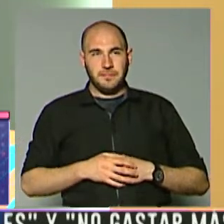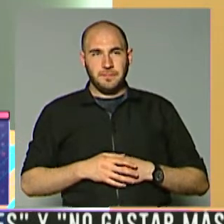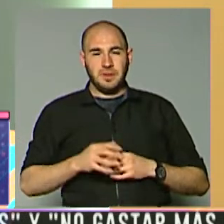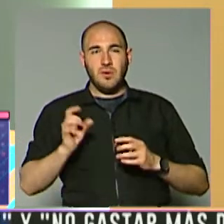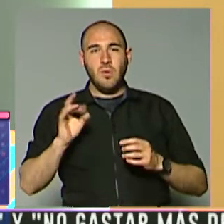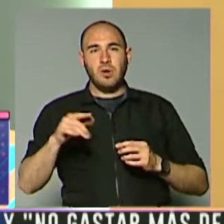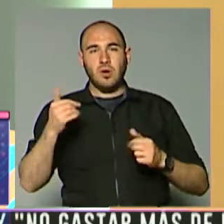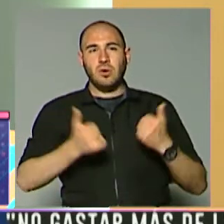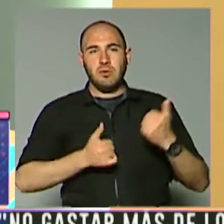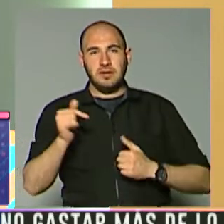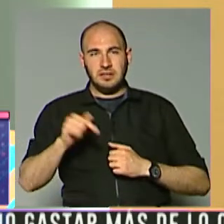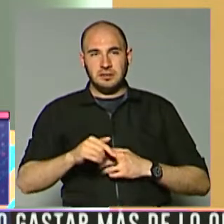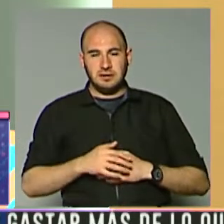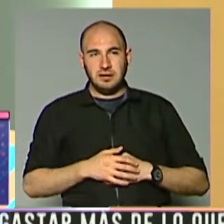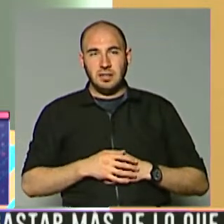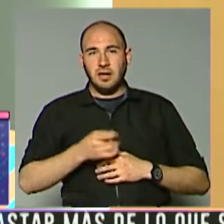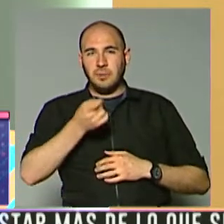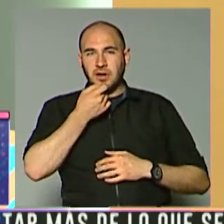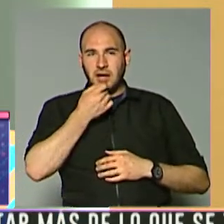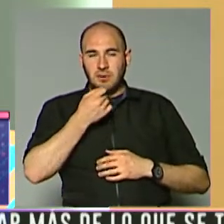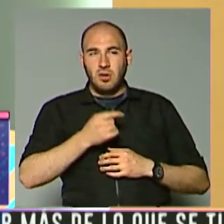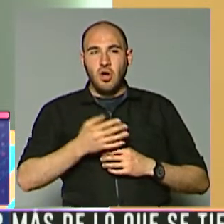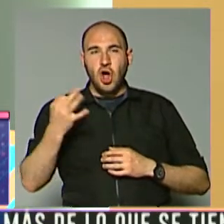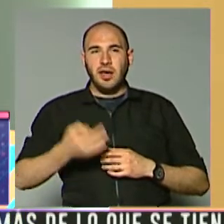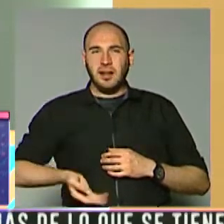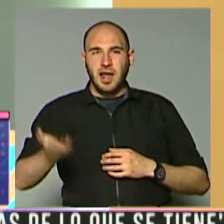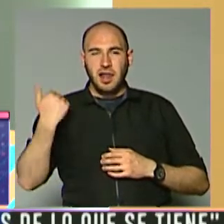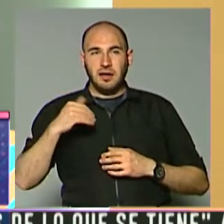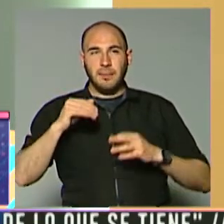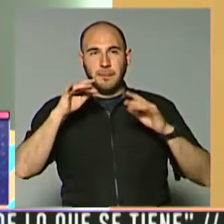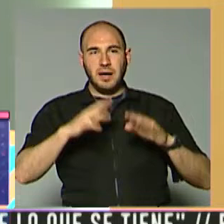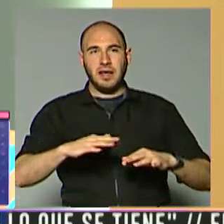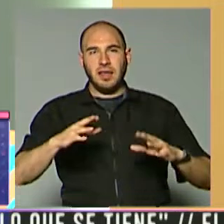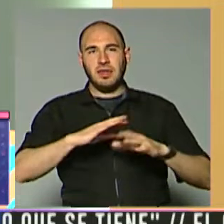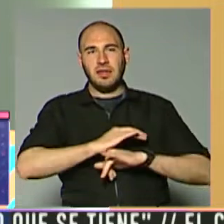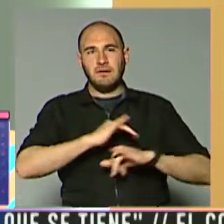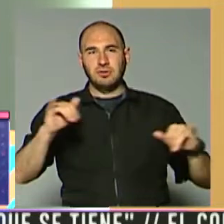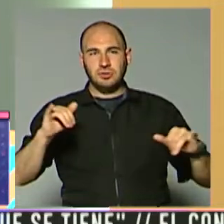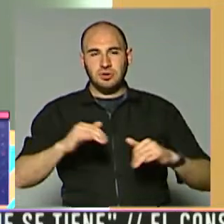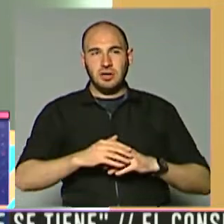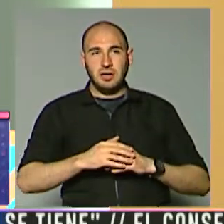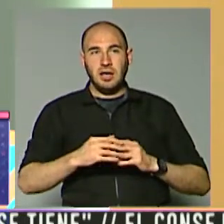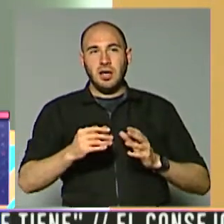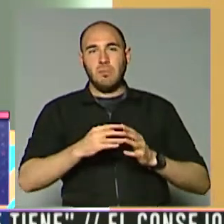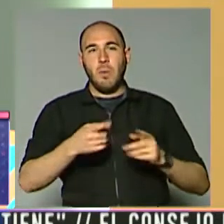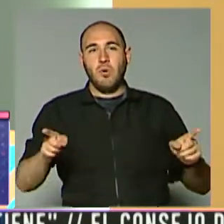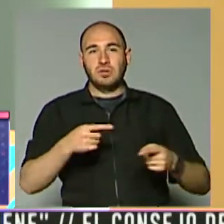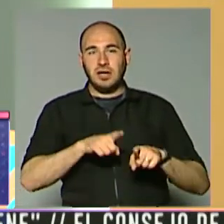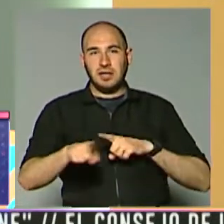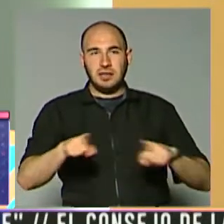este tipo de concursos, por ejemplo, lo que originalmente fue las plataformas de difusión de reproducción musical